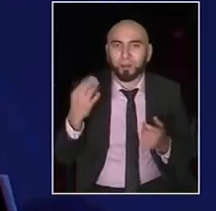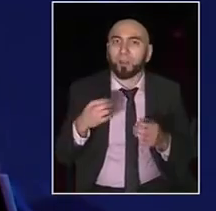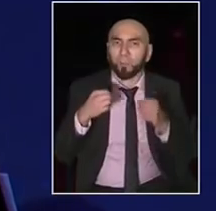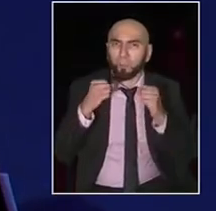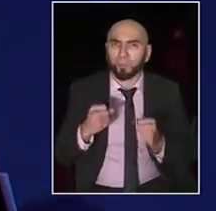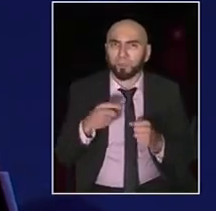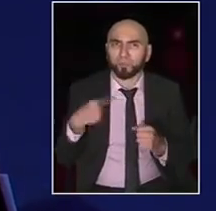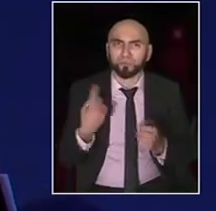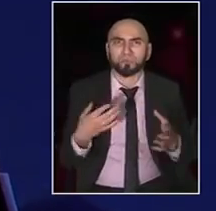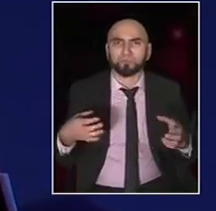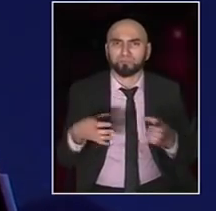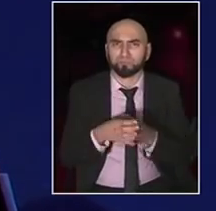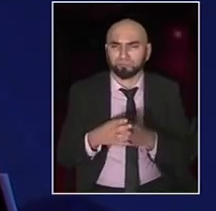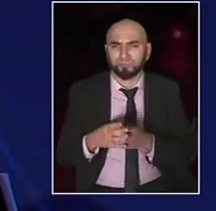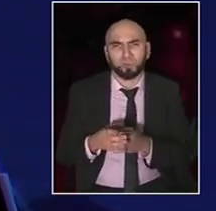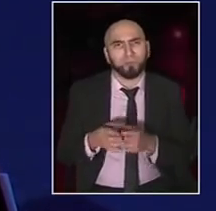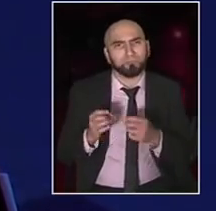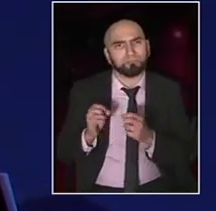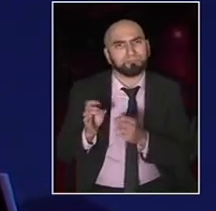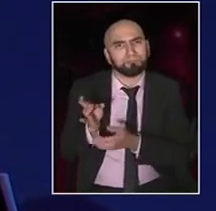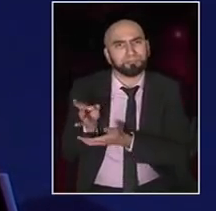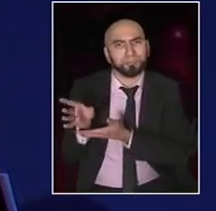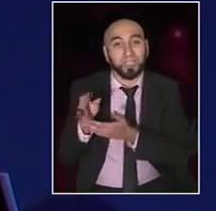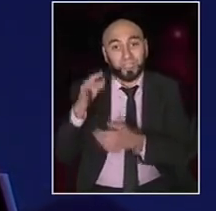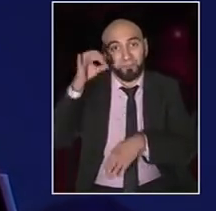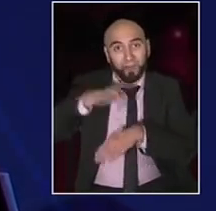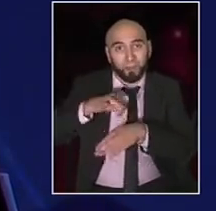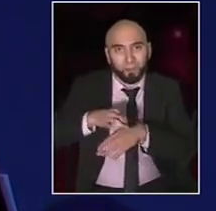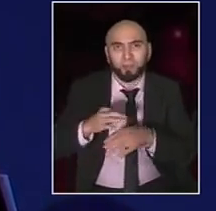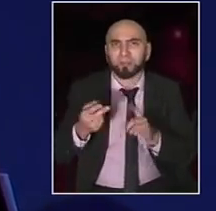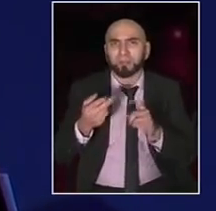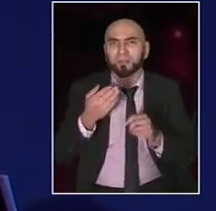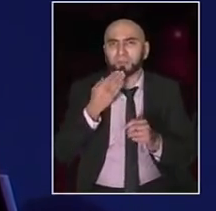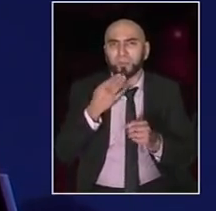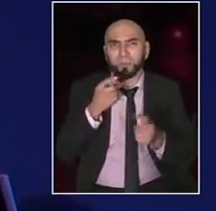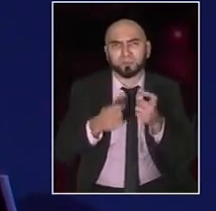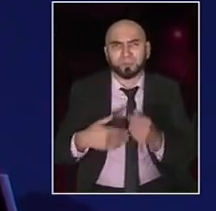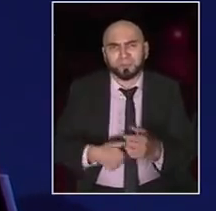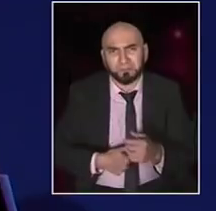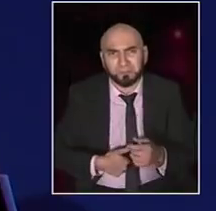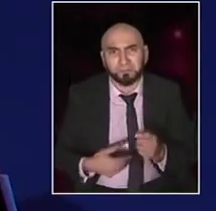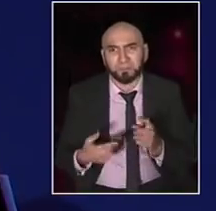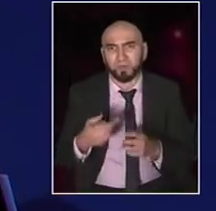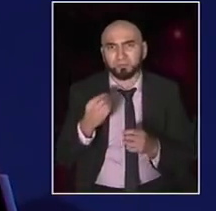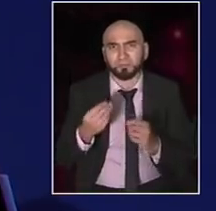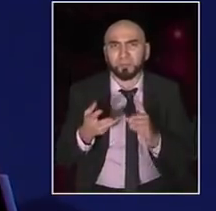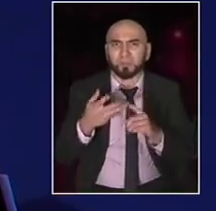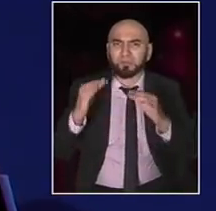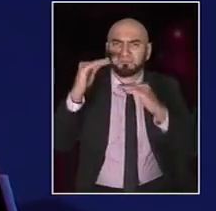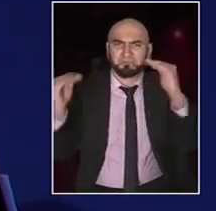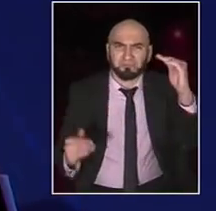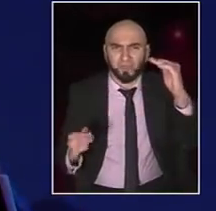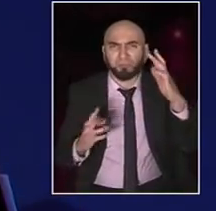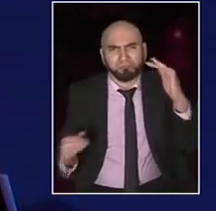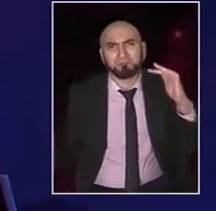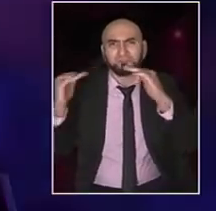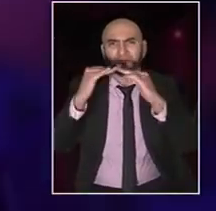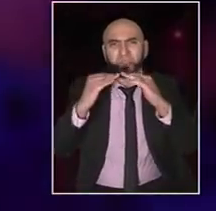que derrote las enfermedades, las hambrunas y las desigualdades y revierta el deterioro del medio